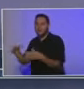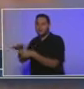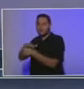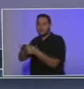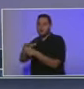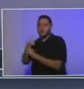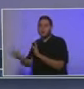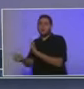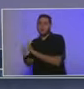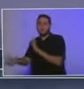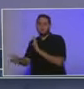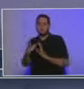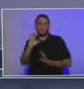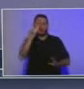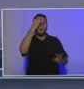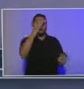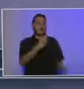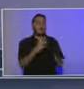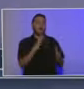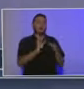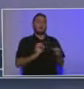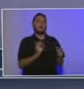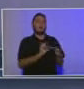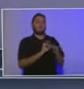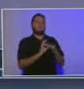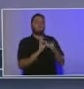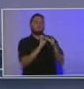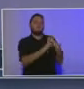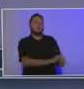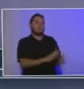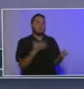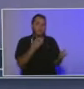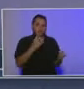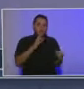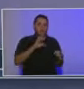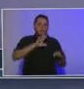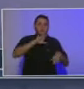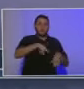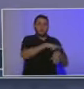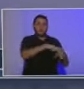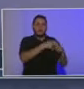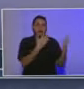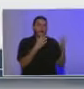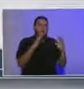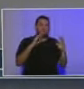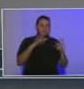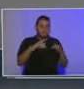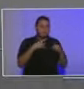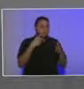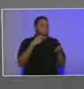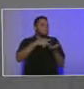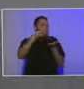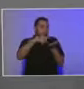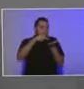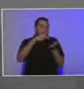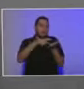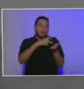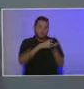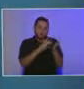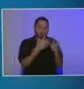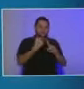la gallera de gallos normales, que pagan contribuciones, pagan permisos y esas cosas.